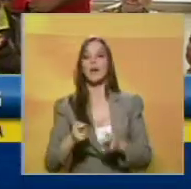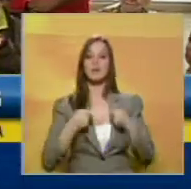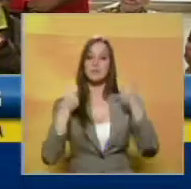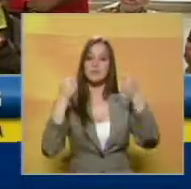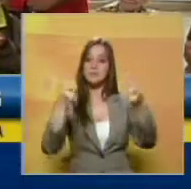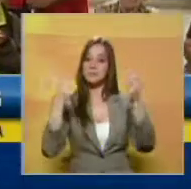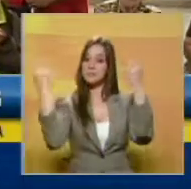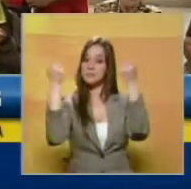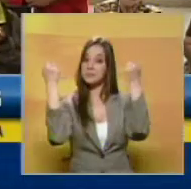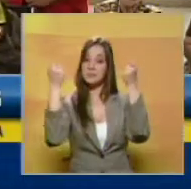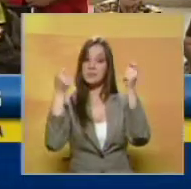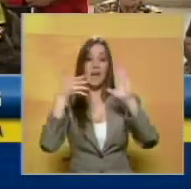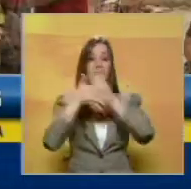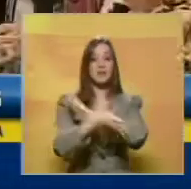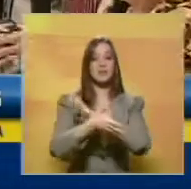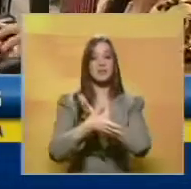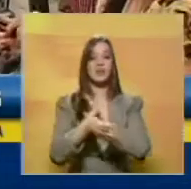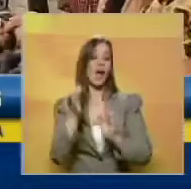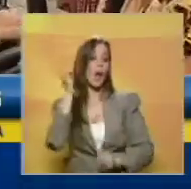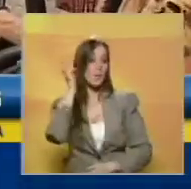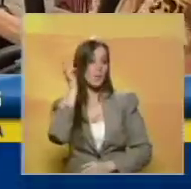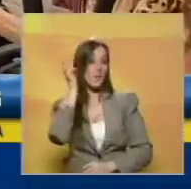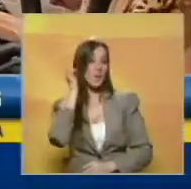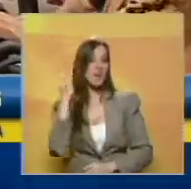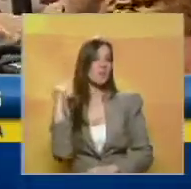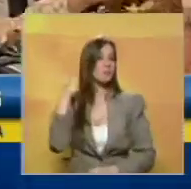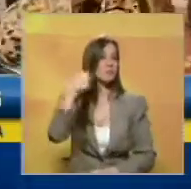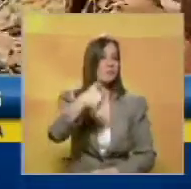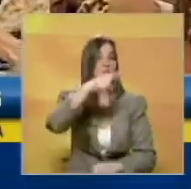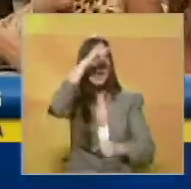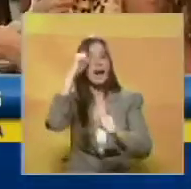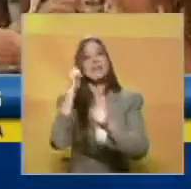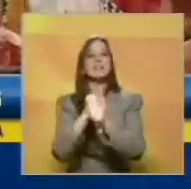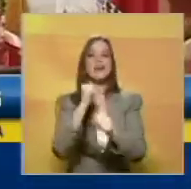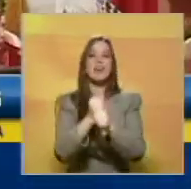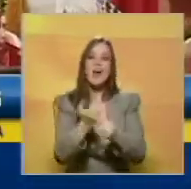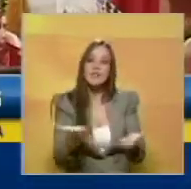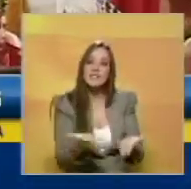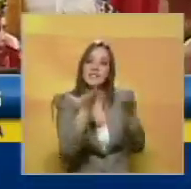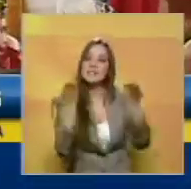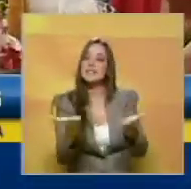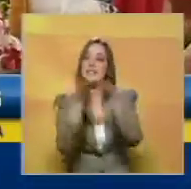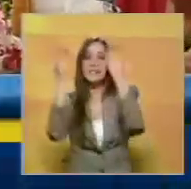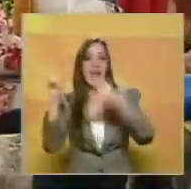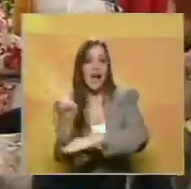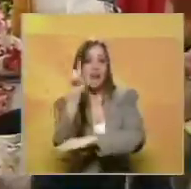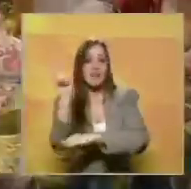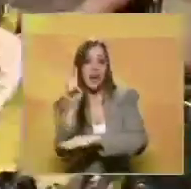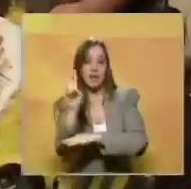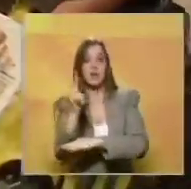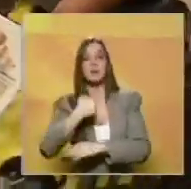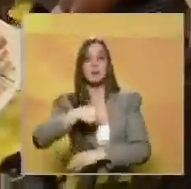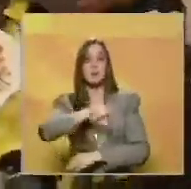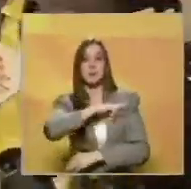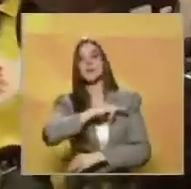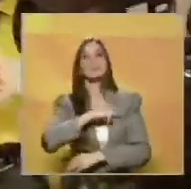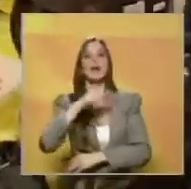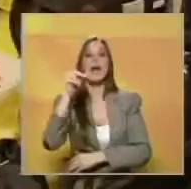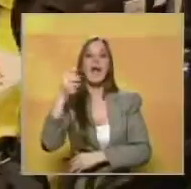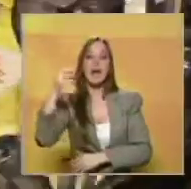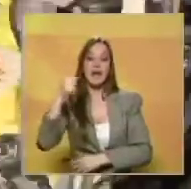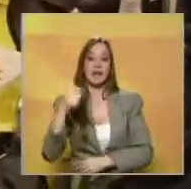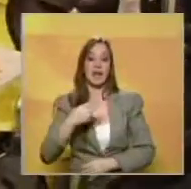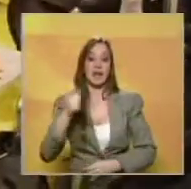cargado de especial significación por la presencia de damas que han dedicado su vida a enaltecer el gentilicio del litoral central, nuestra gerente de información, Sol